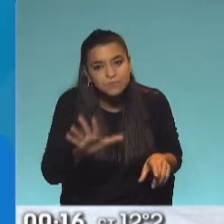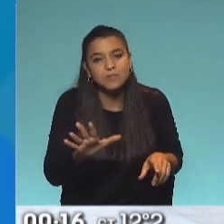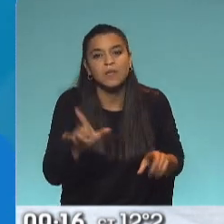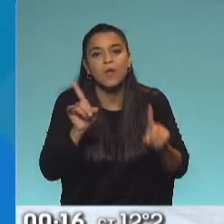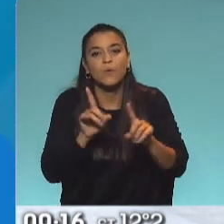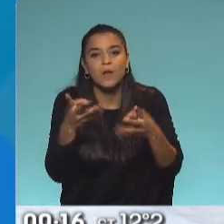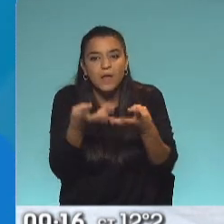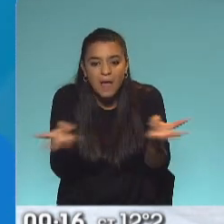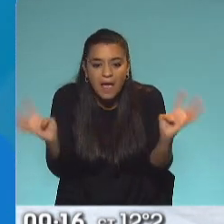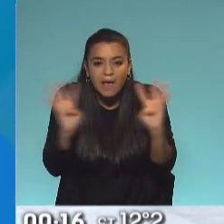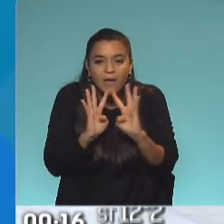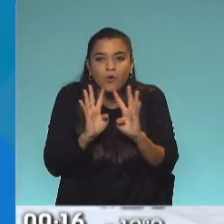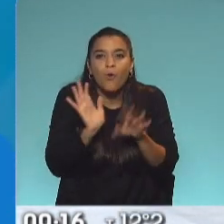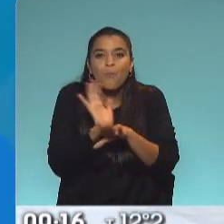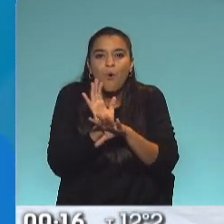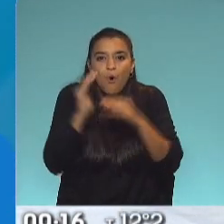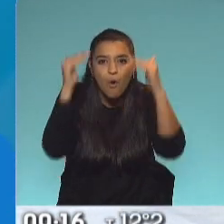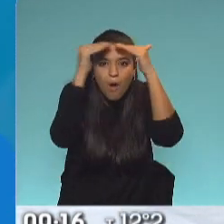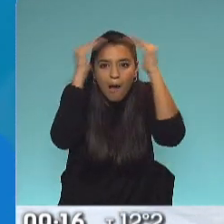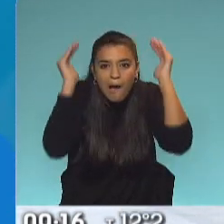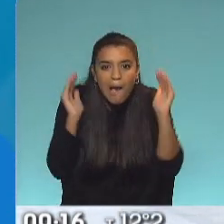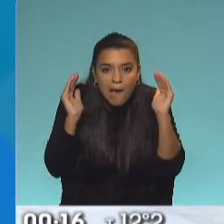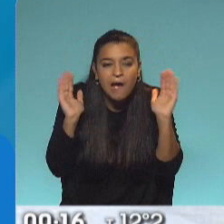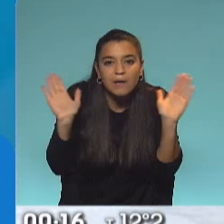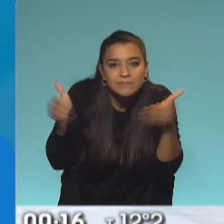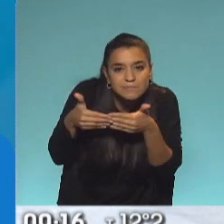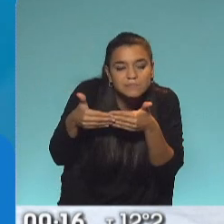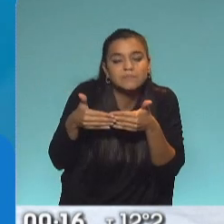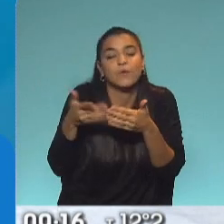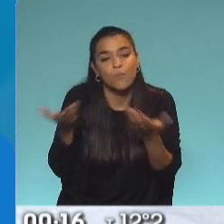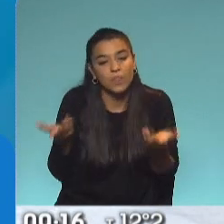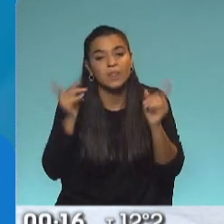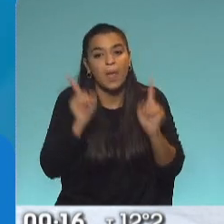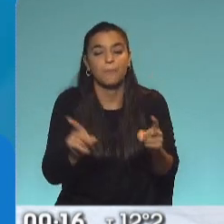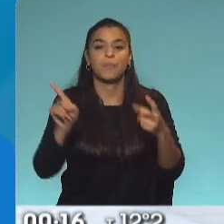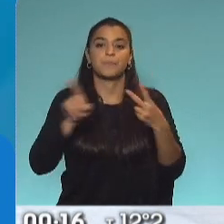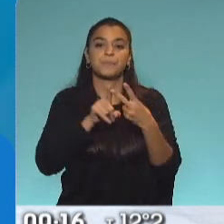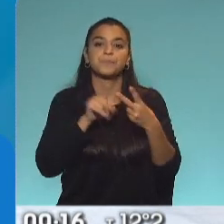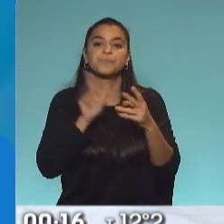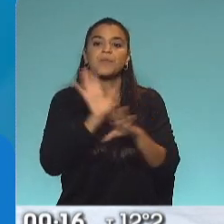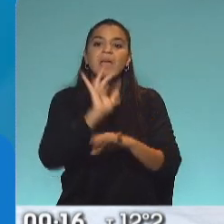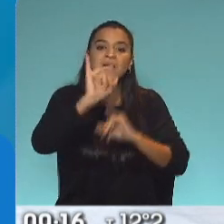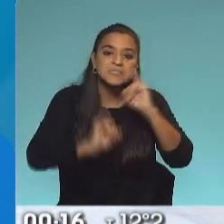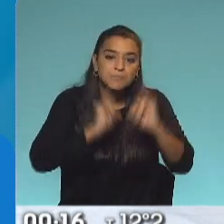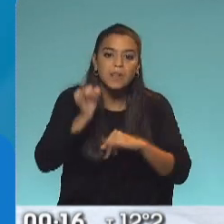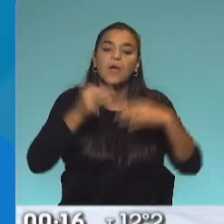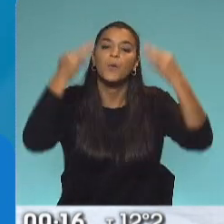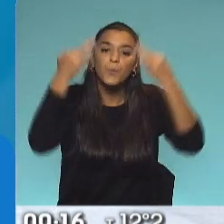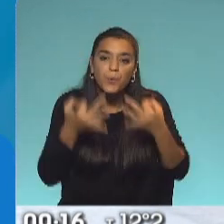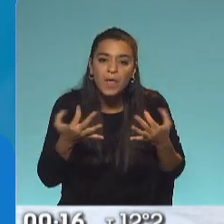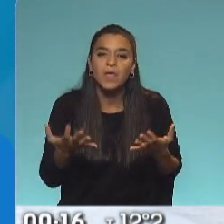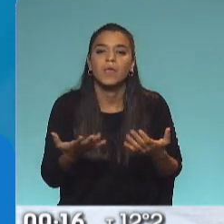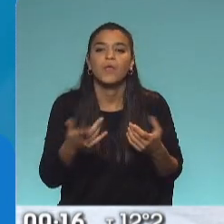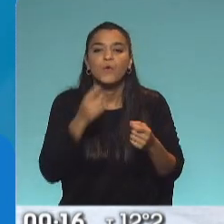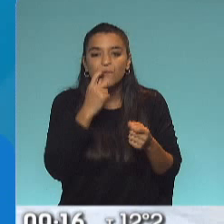casitas adentro de la casa y lo otro es que tratar de mantener un nivel de explicación adecuado y